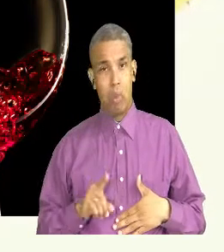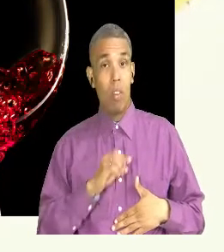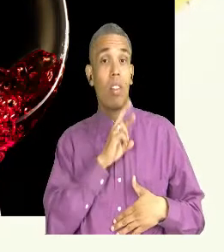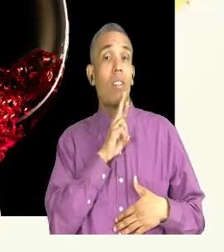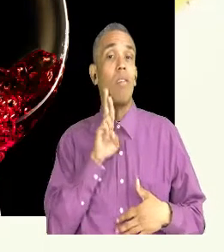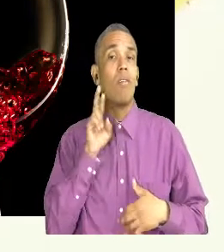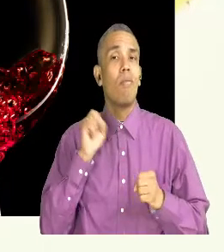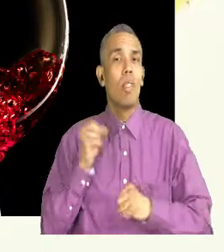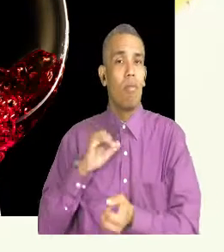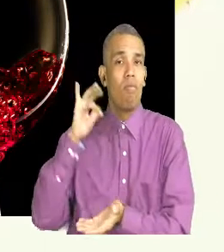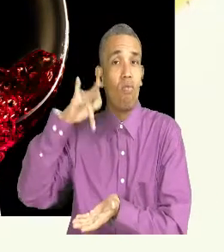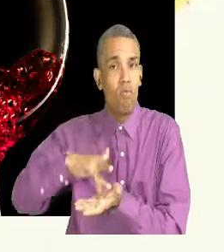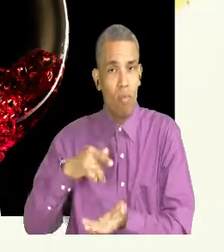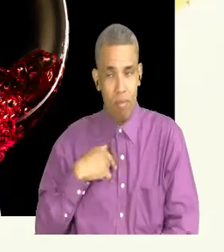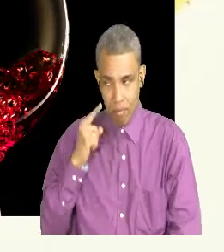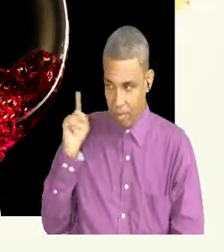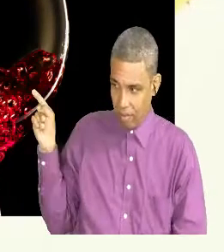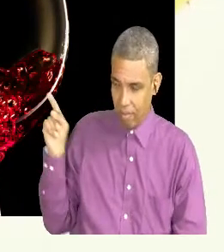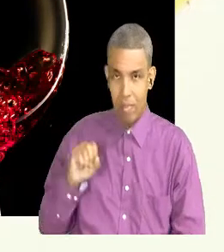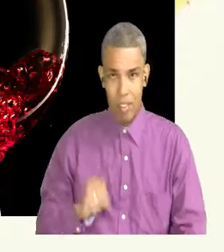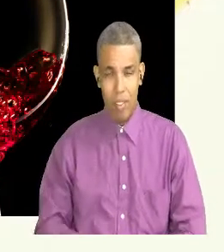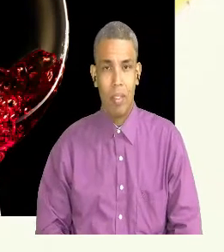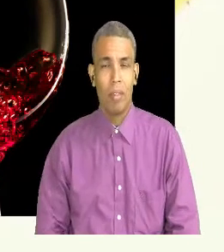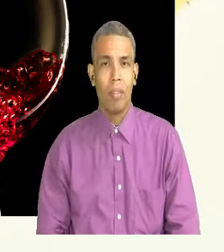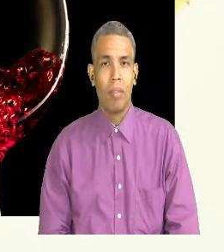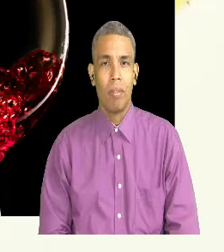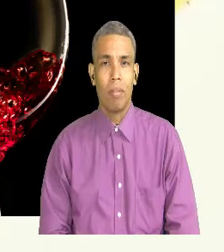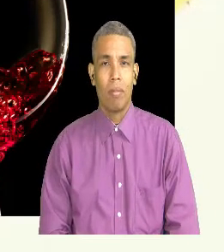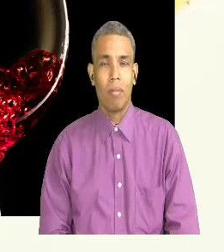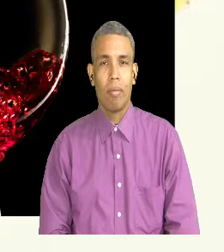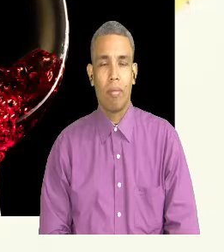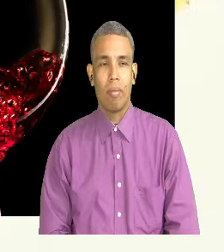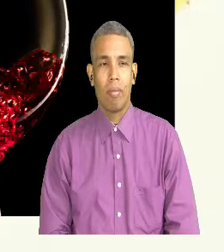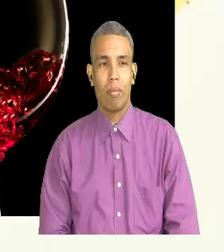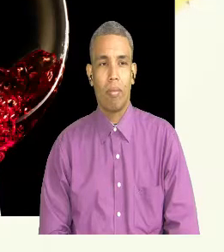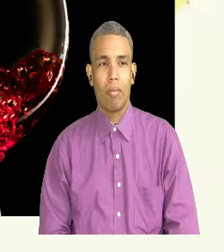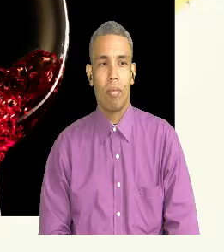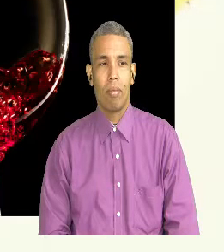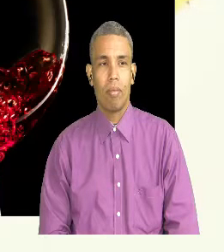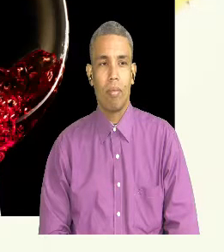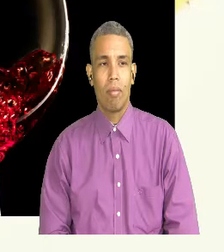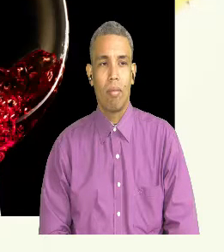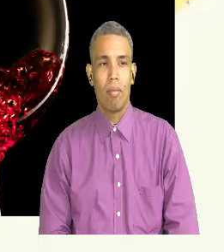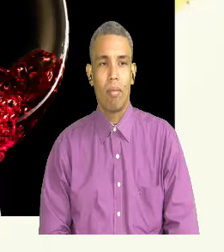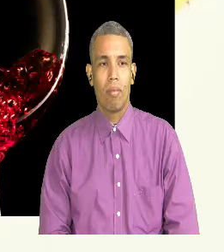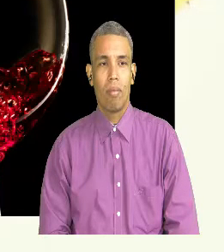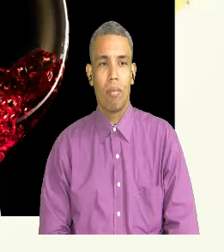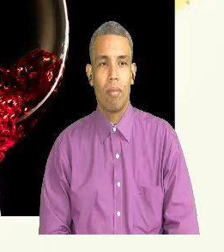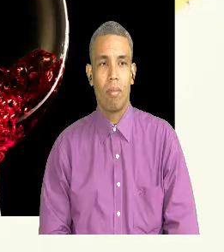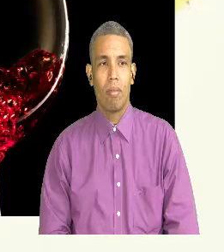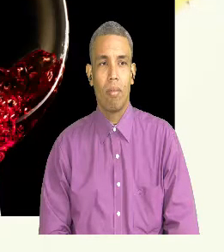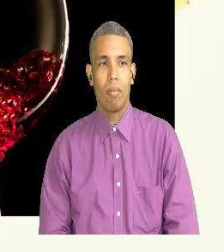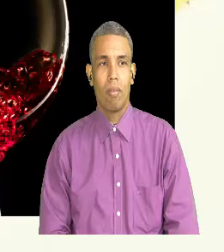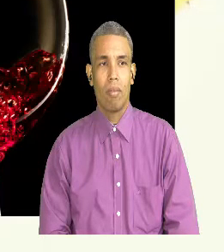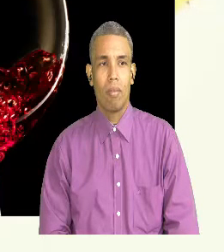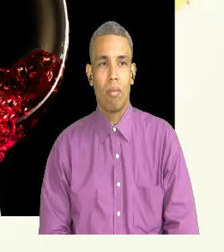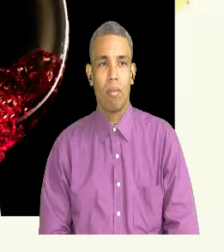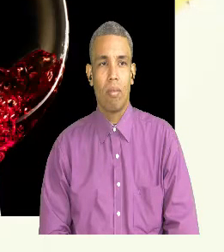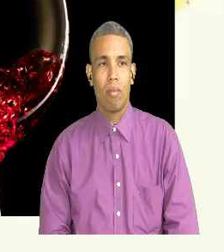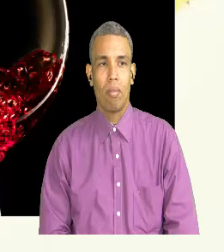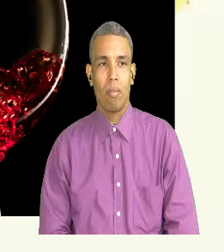en su restaurante 920 Gourmet. Recuerden que se encuentran ubicados en el Hotel Barranca Bermeja Plaza, para que vayan y deleiten su paladar, caramba, con todas